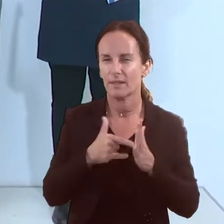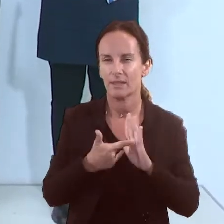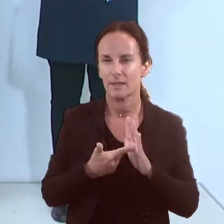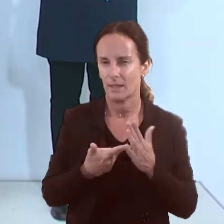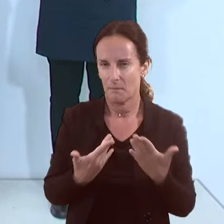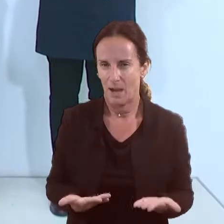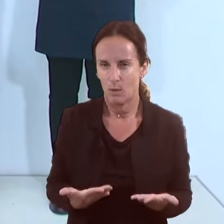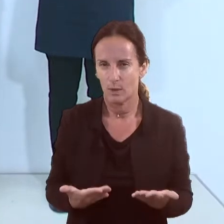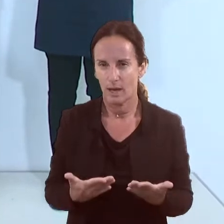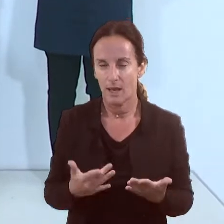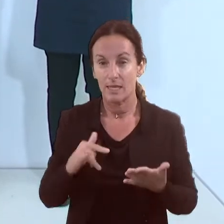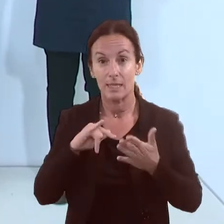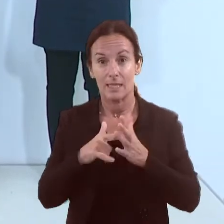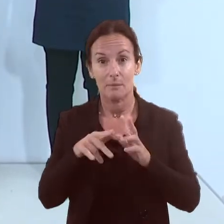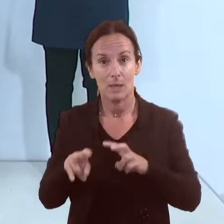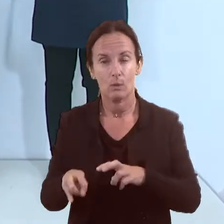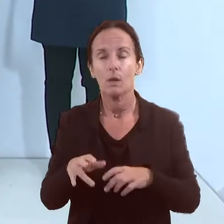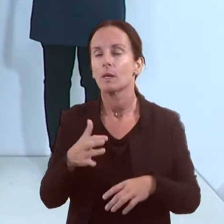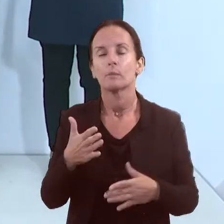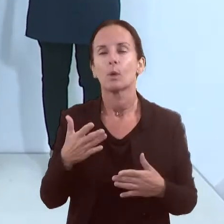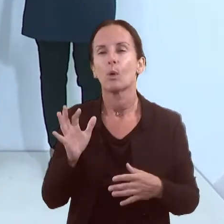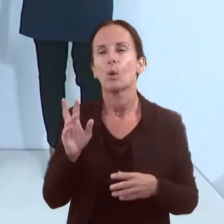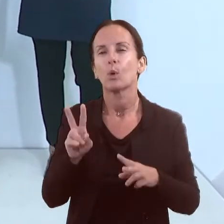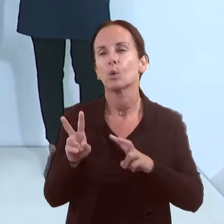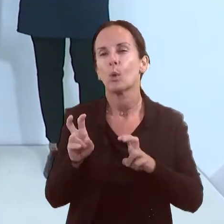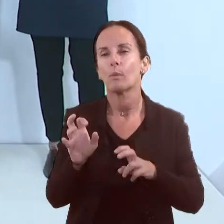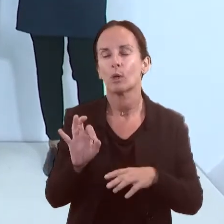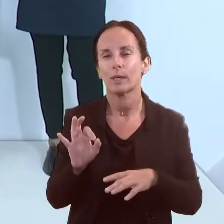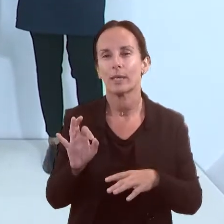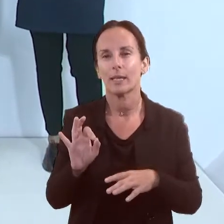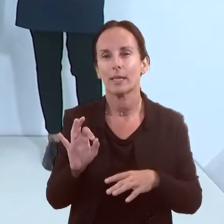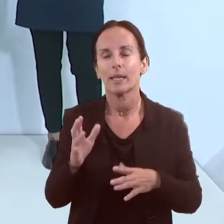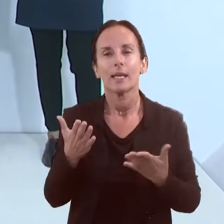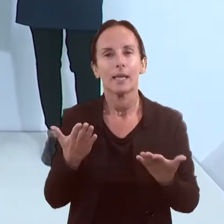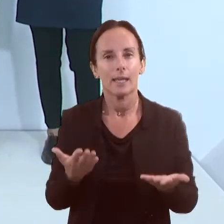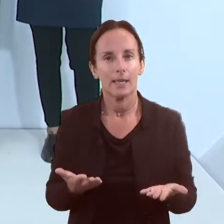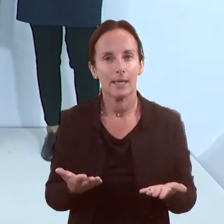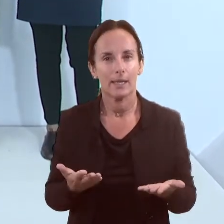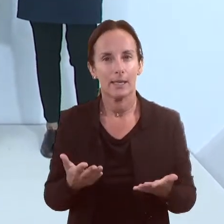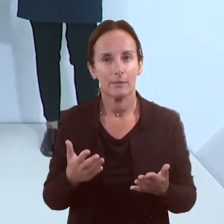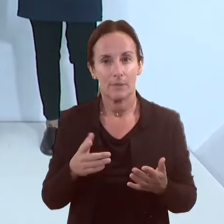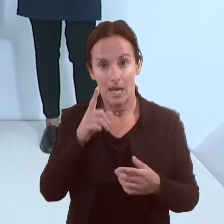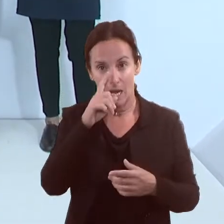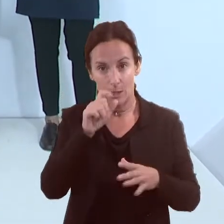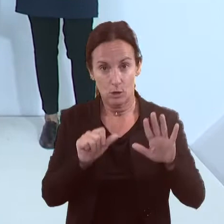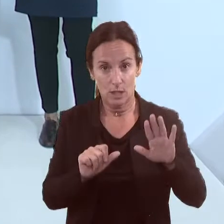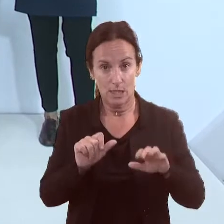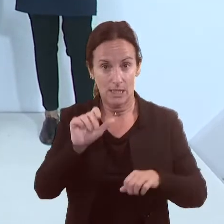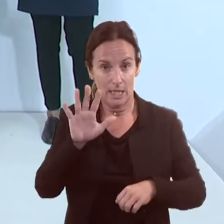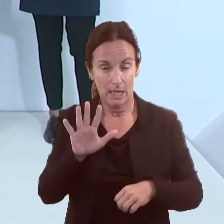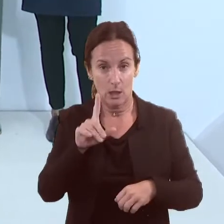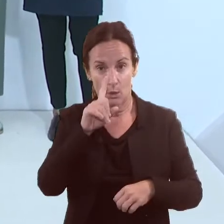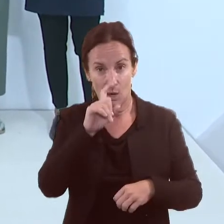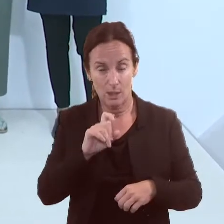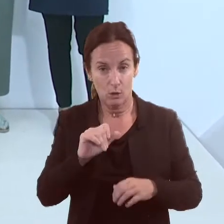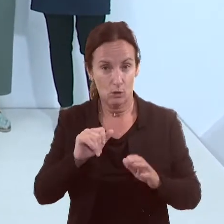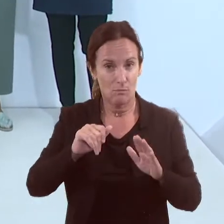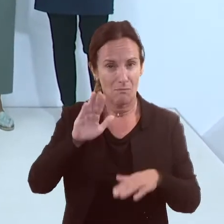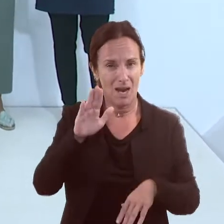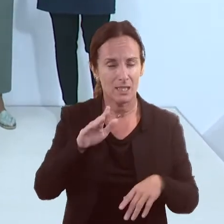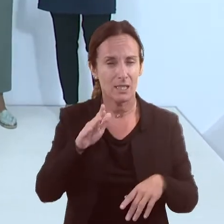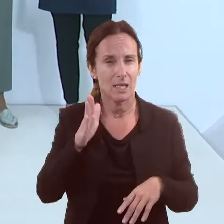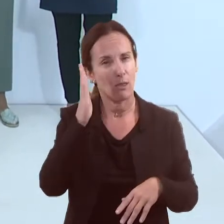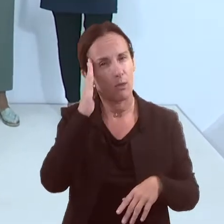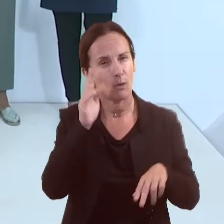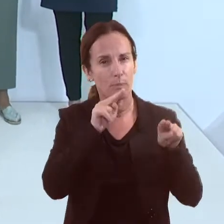el tema de para personas de más de 65 desinstitucionalizar? Y para el otro colectivo creo que también